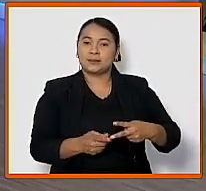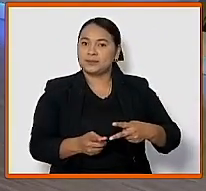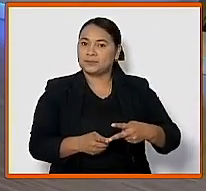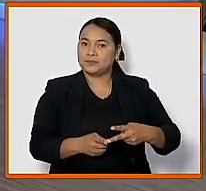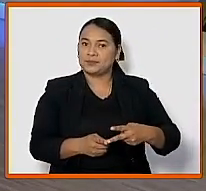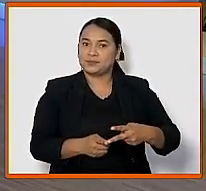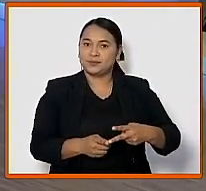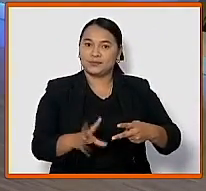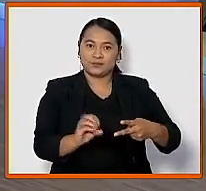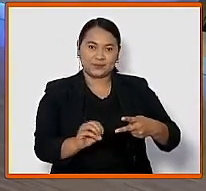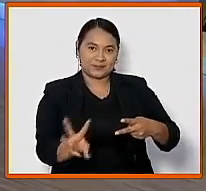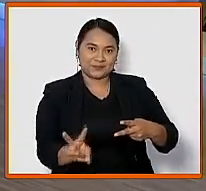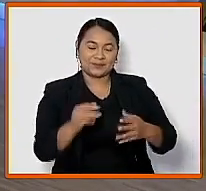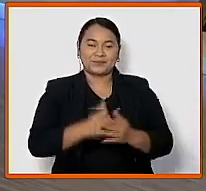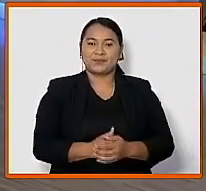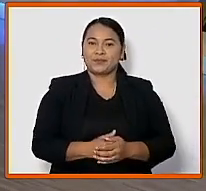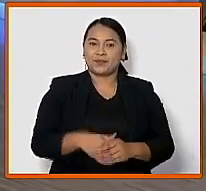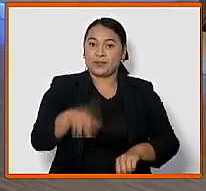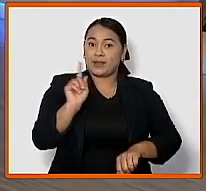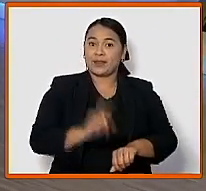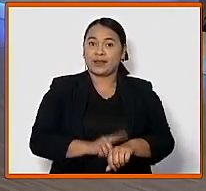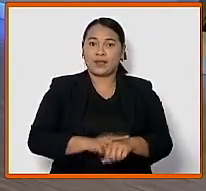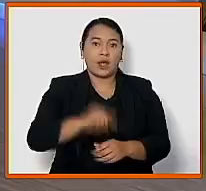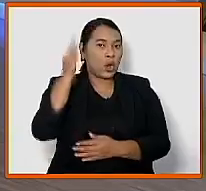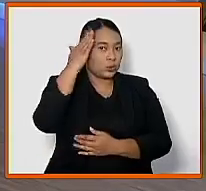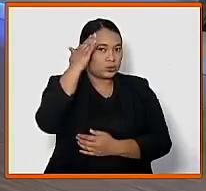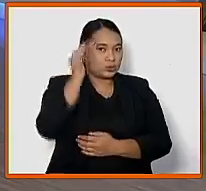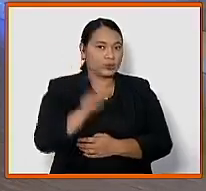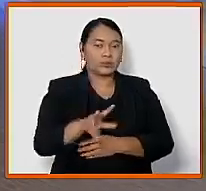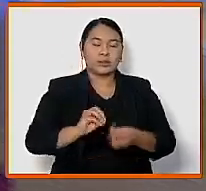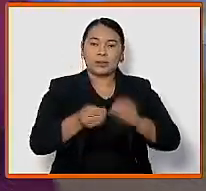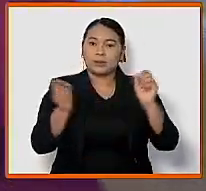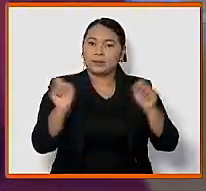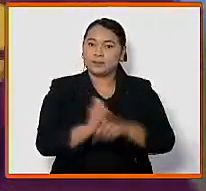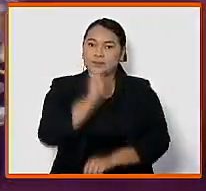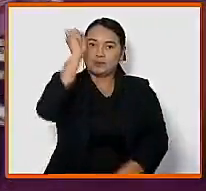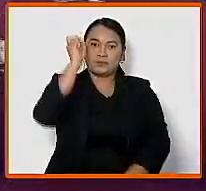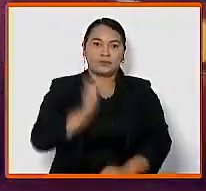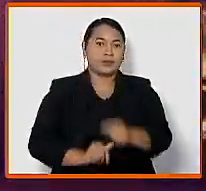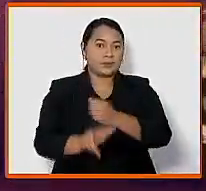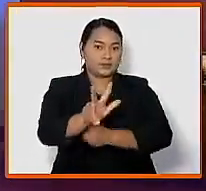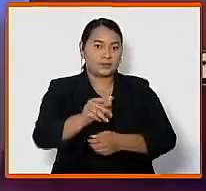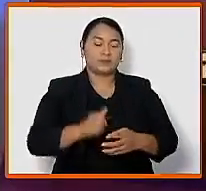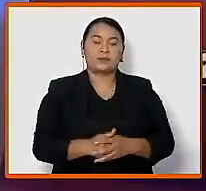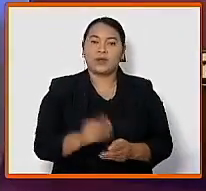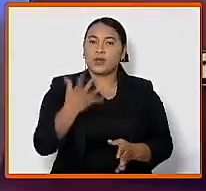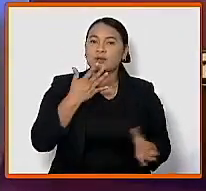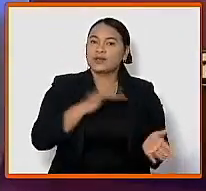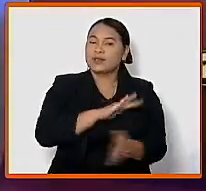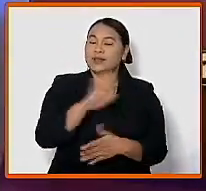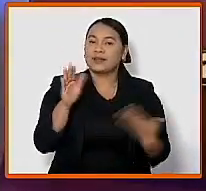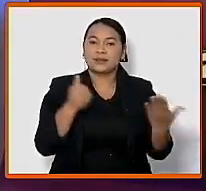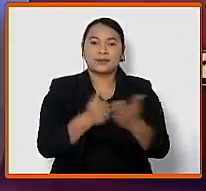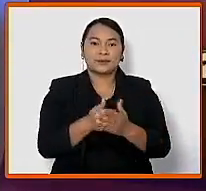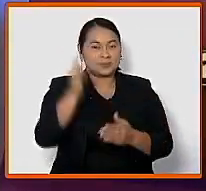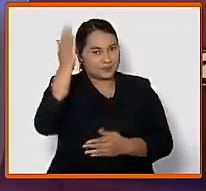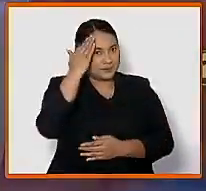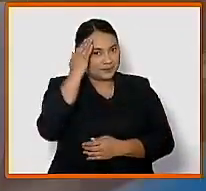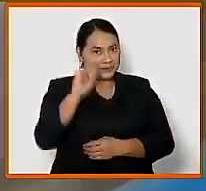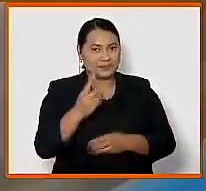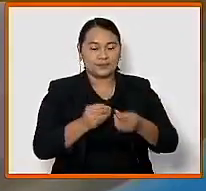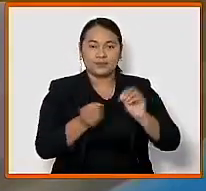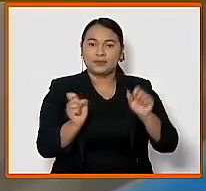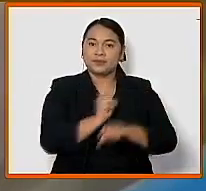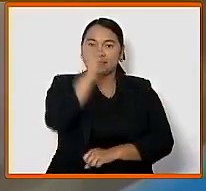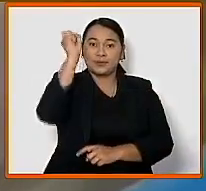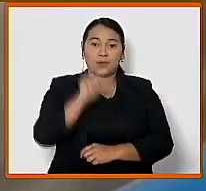2, 06. Llegó el momento de conocer tus tres afortunados números ganadores junto a Pega 3. Te deseo mucha suerte porque tu primer número ganador en